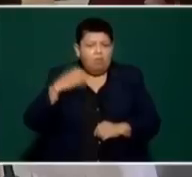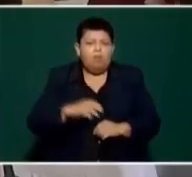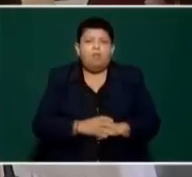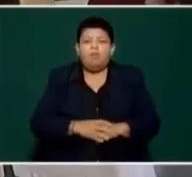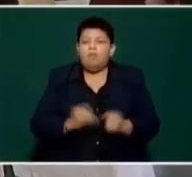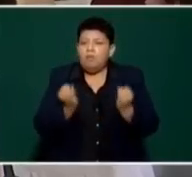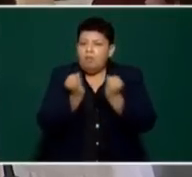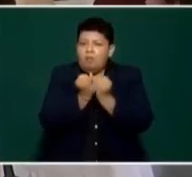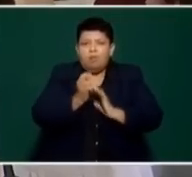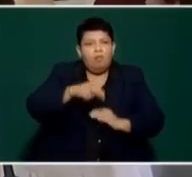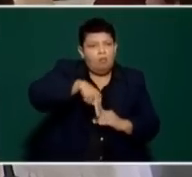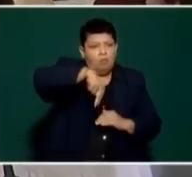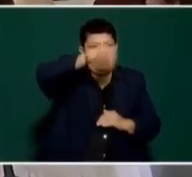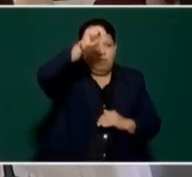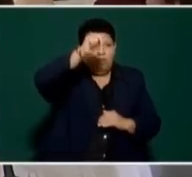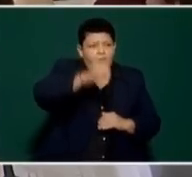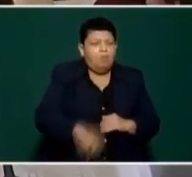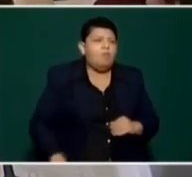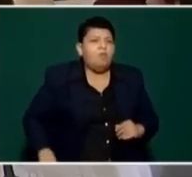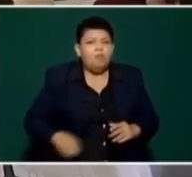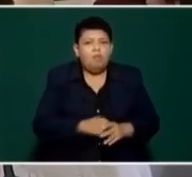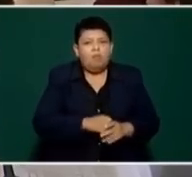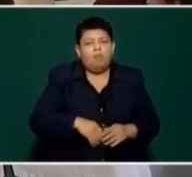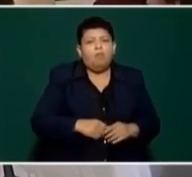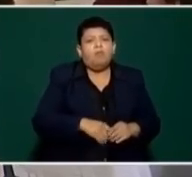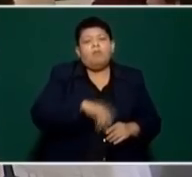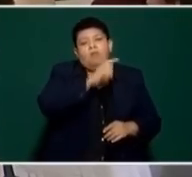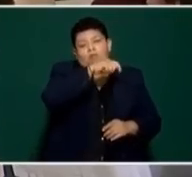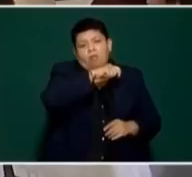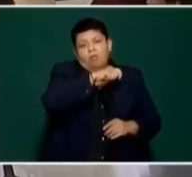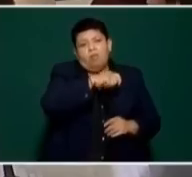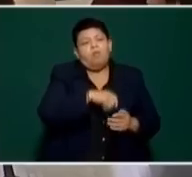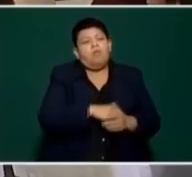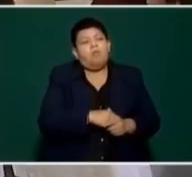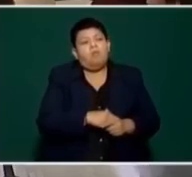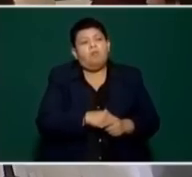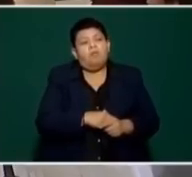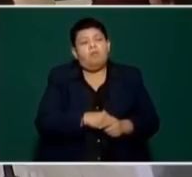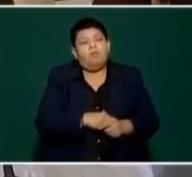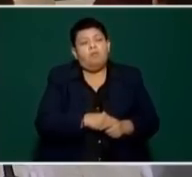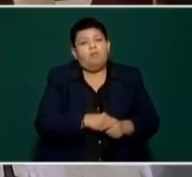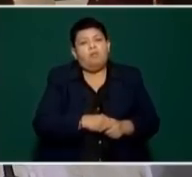norte completa, desde Tijuana hasta Matamoros estamos cubriendo.